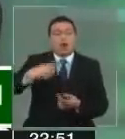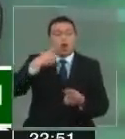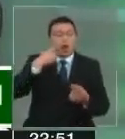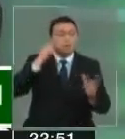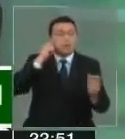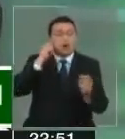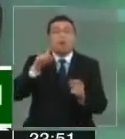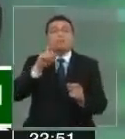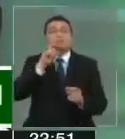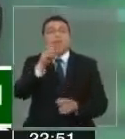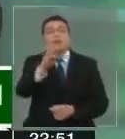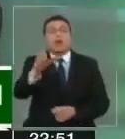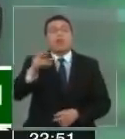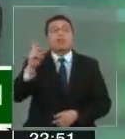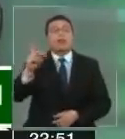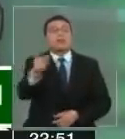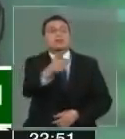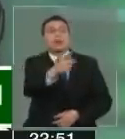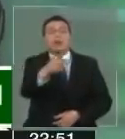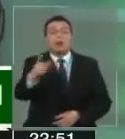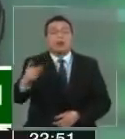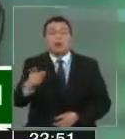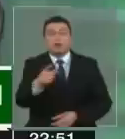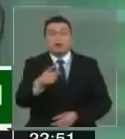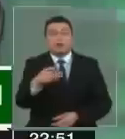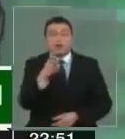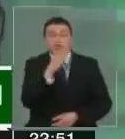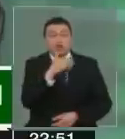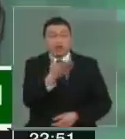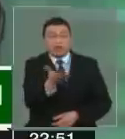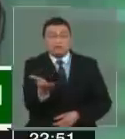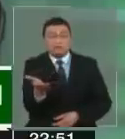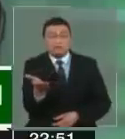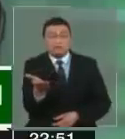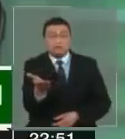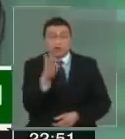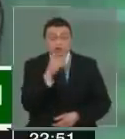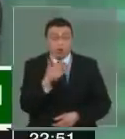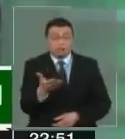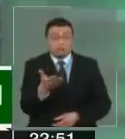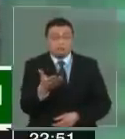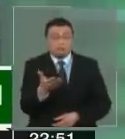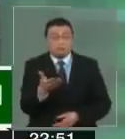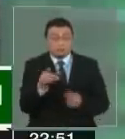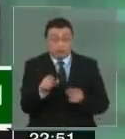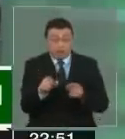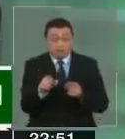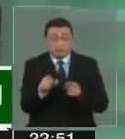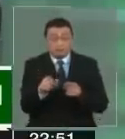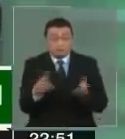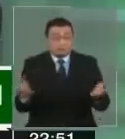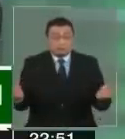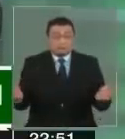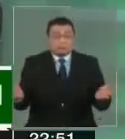senadora está en situación de discapacidad. No están en el Congreso. De ahí,